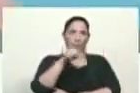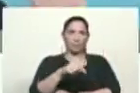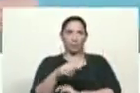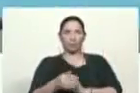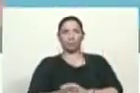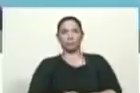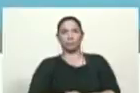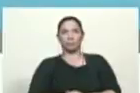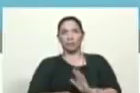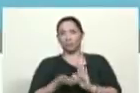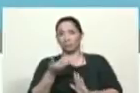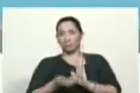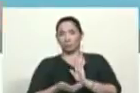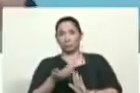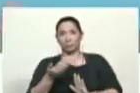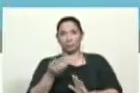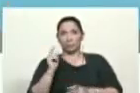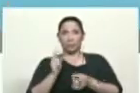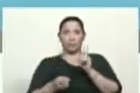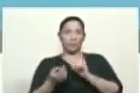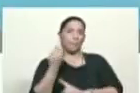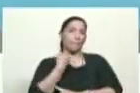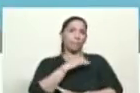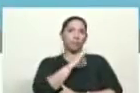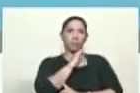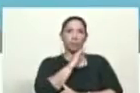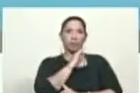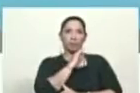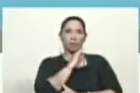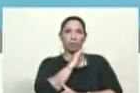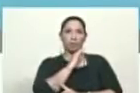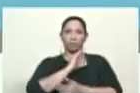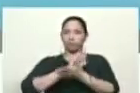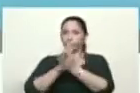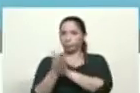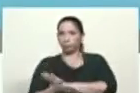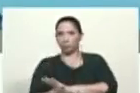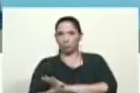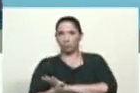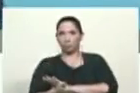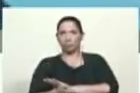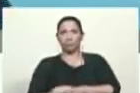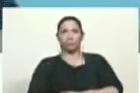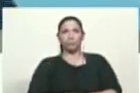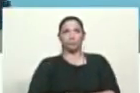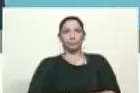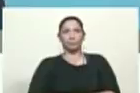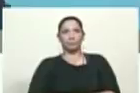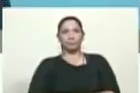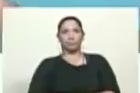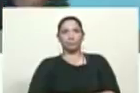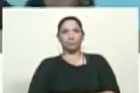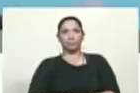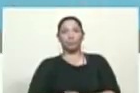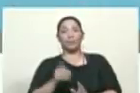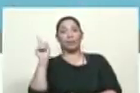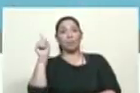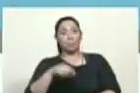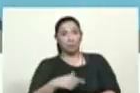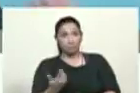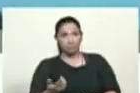caída importante de algunas enfermedades que se habían evidenciado en los últimos años. Y bueno, así como ese